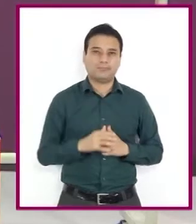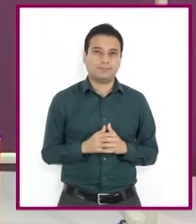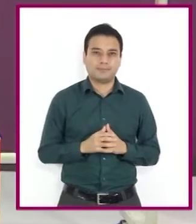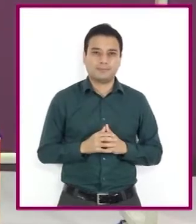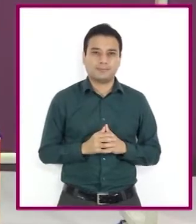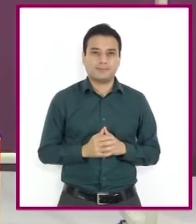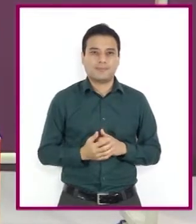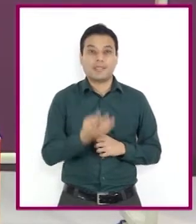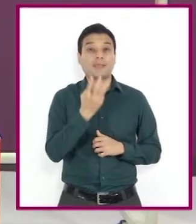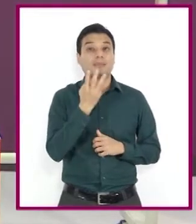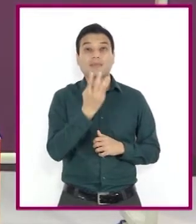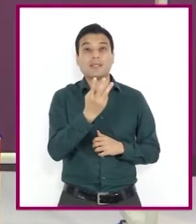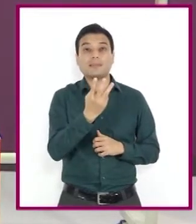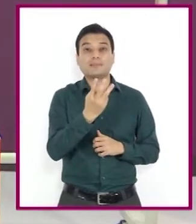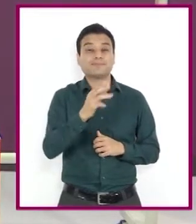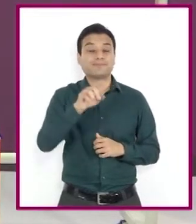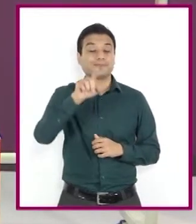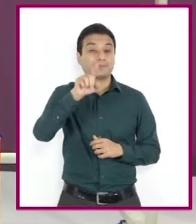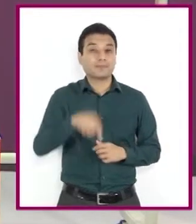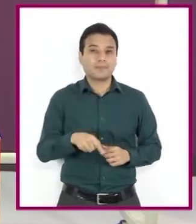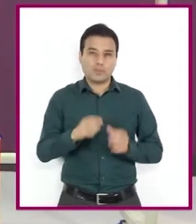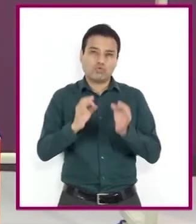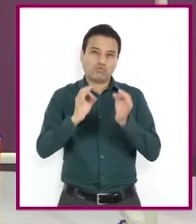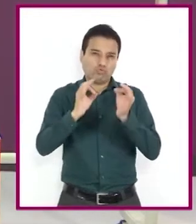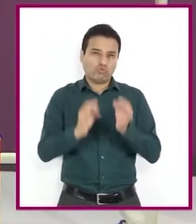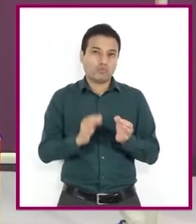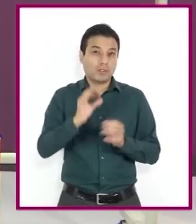vertical es el nombre científico de la marihuana.